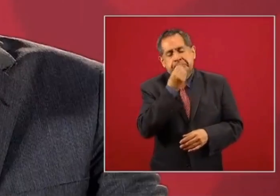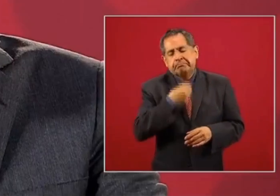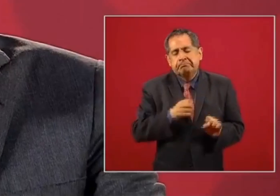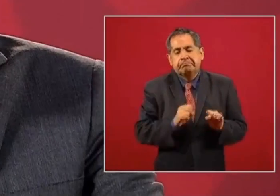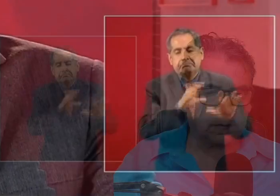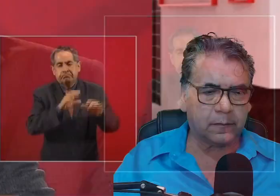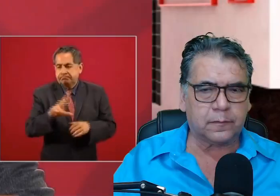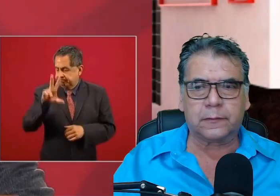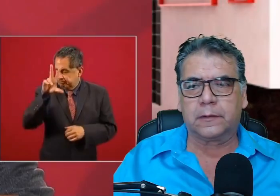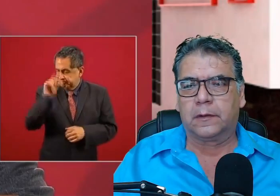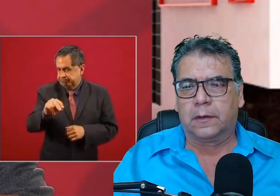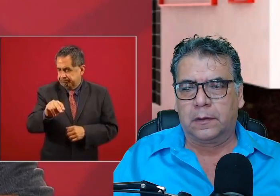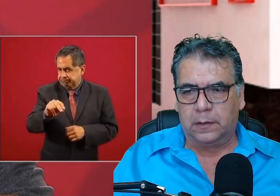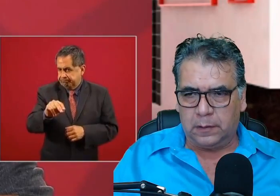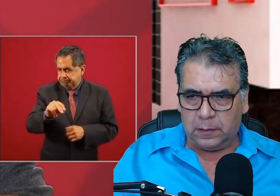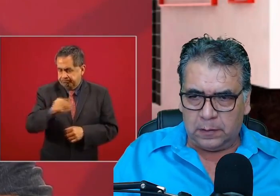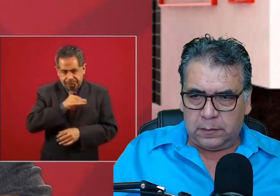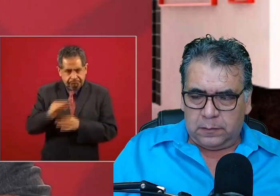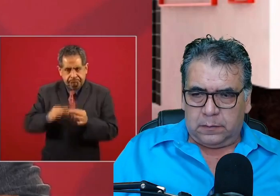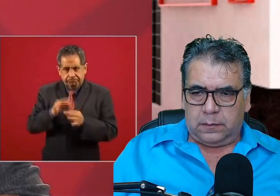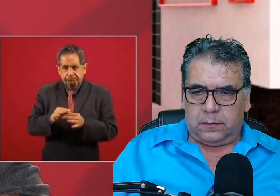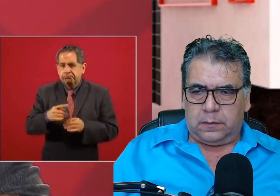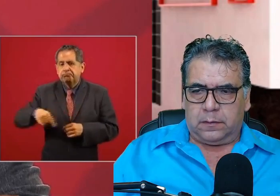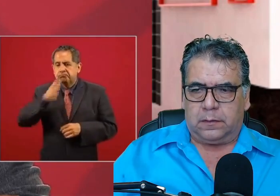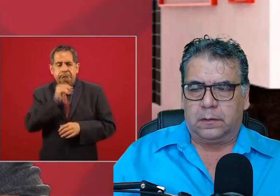no ser encubridores.